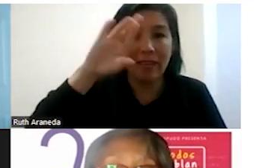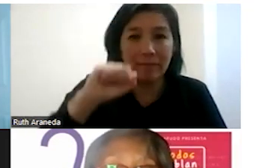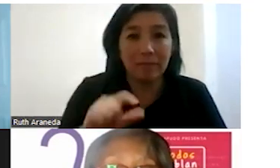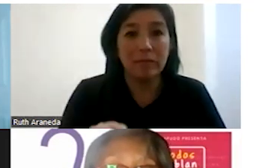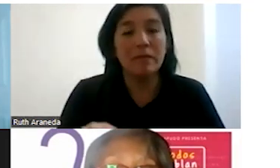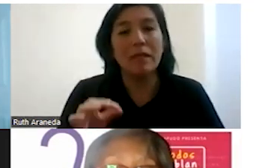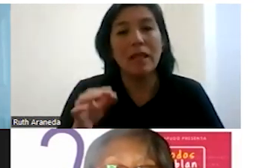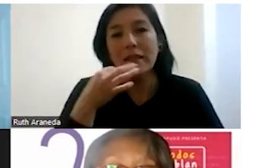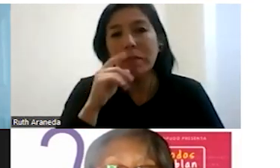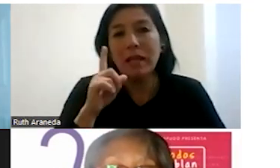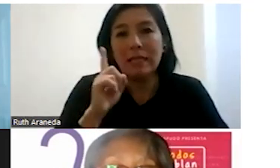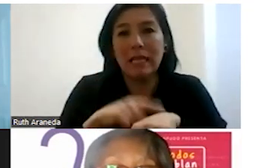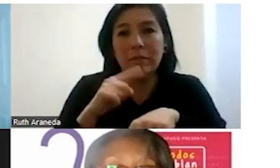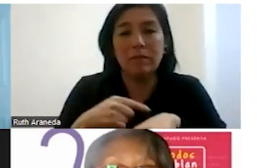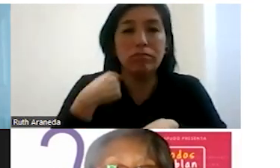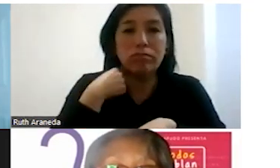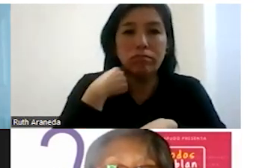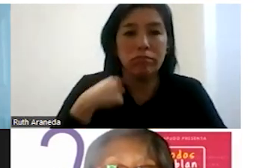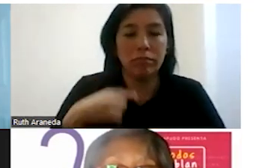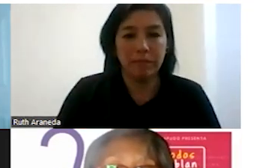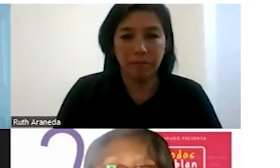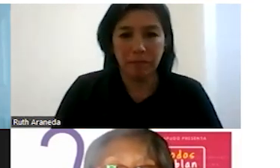también ya terminando nuestra actividad.